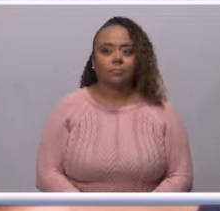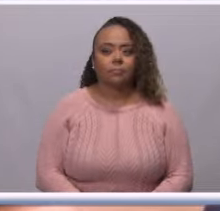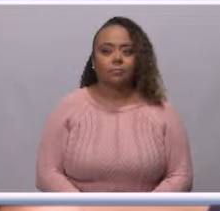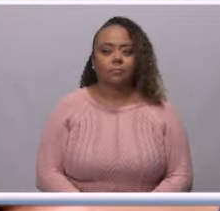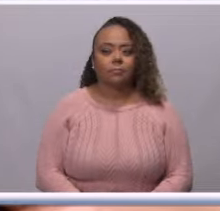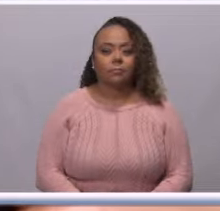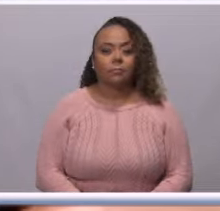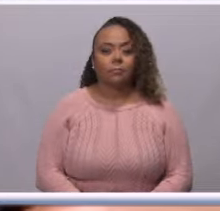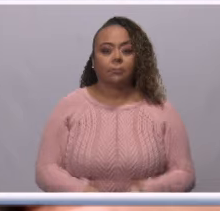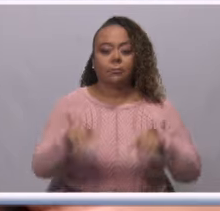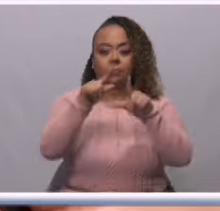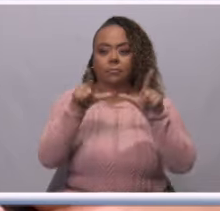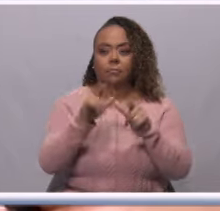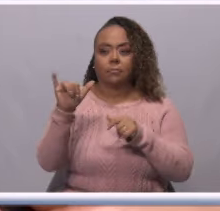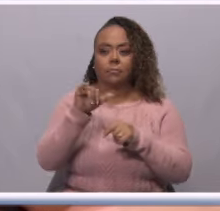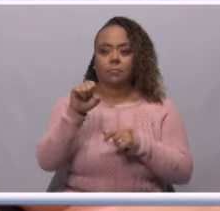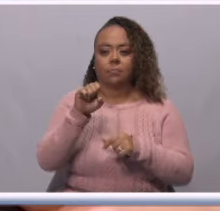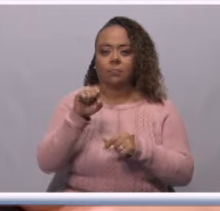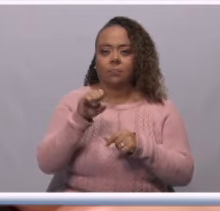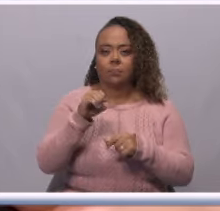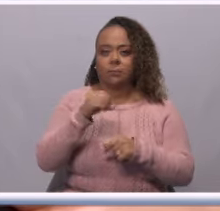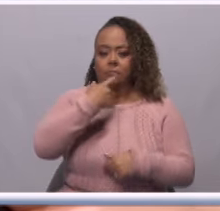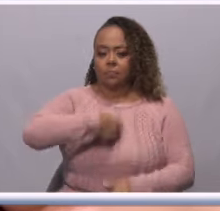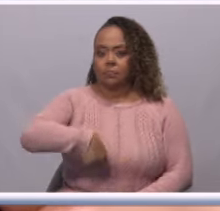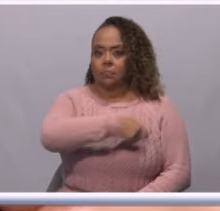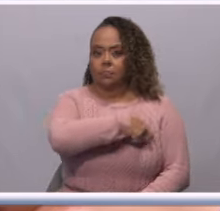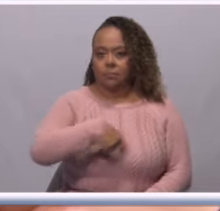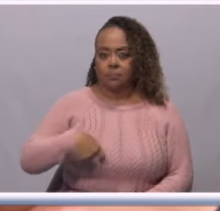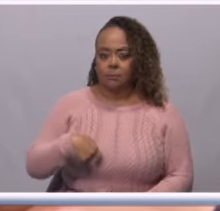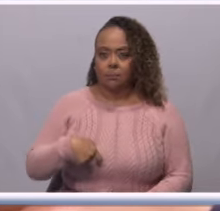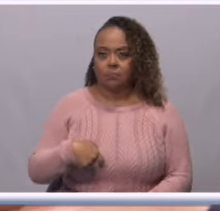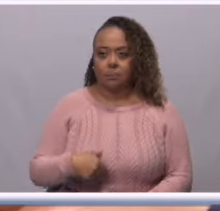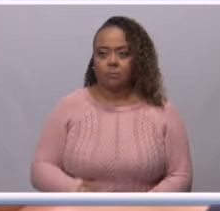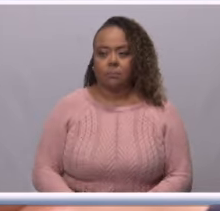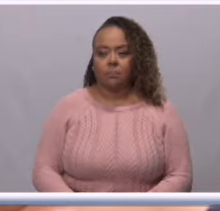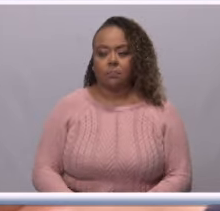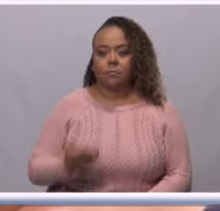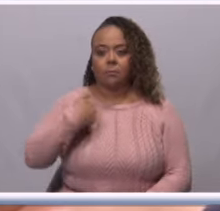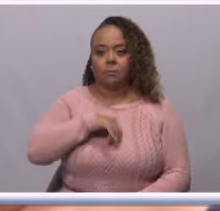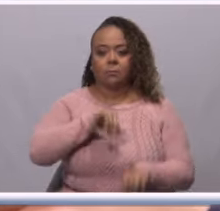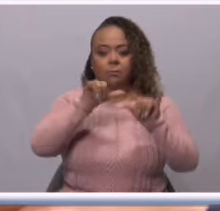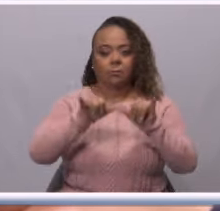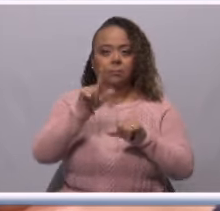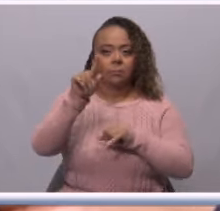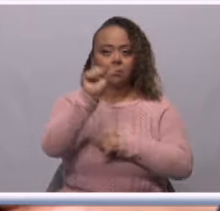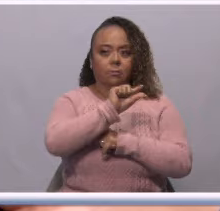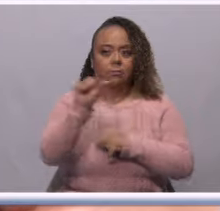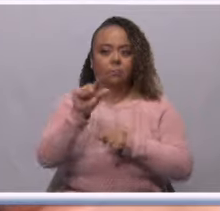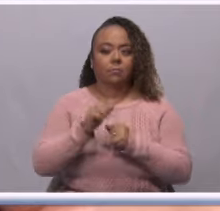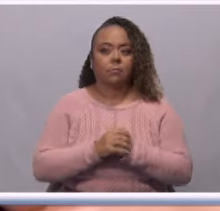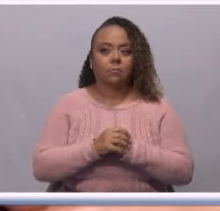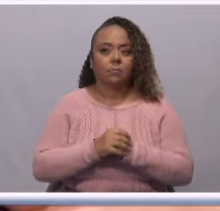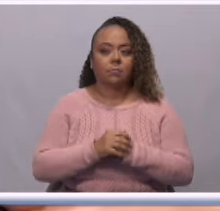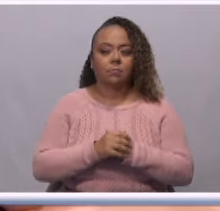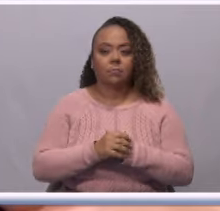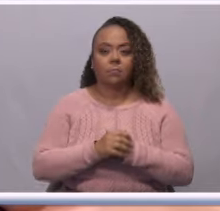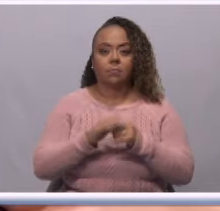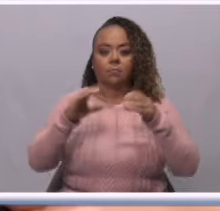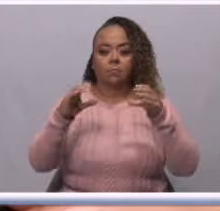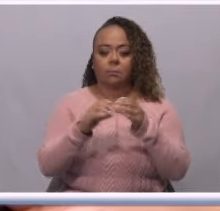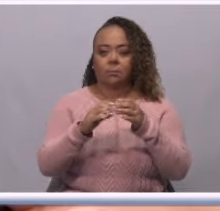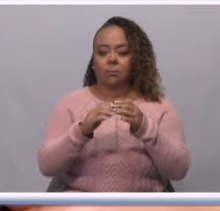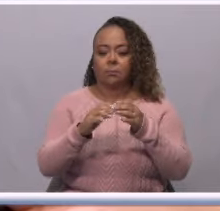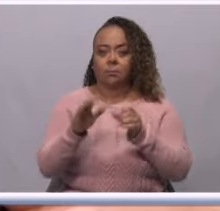en la zona como de Suiza, en la frontera de Suiza, y vamos a estar una semana ahí, es una concentración